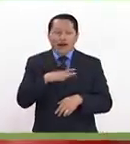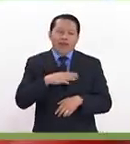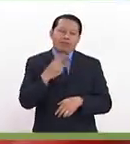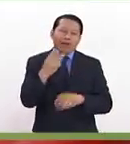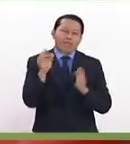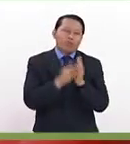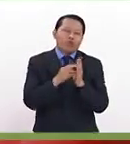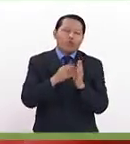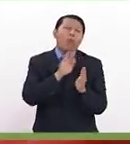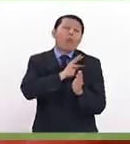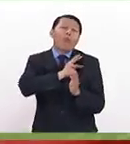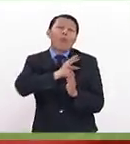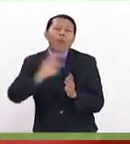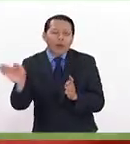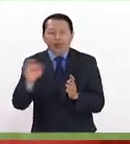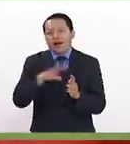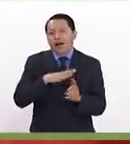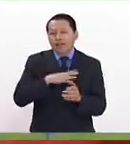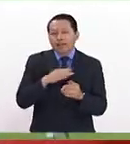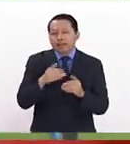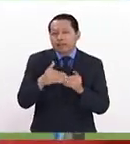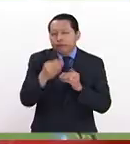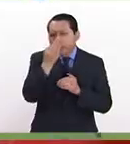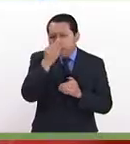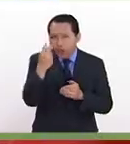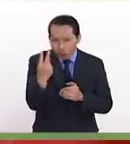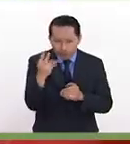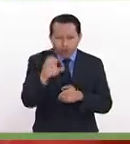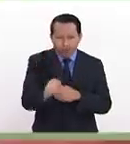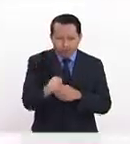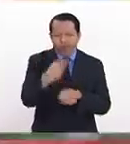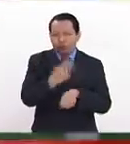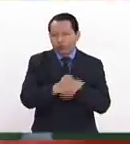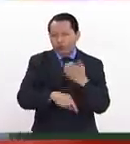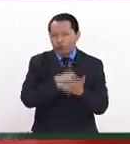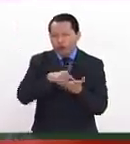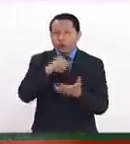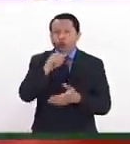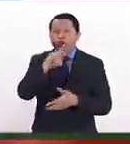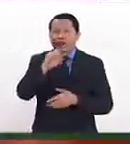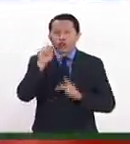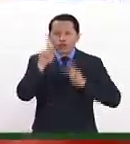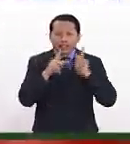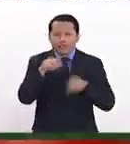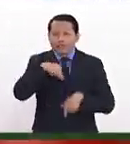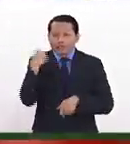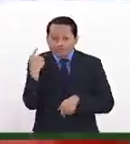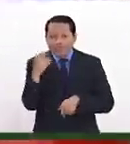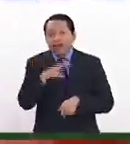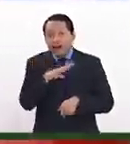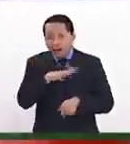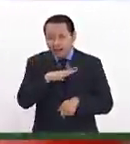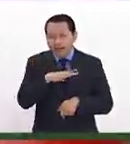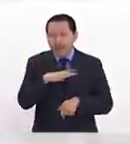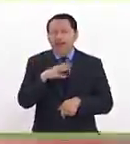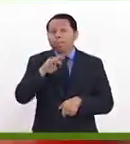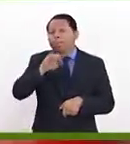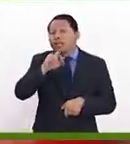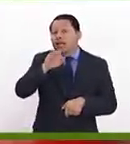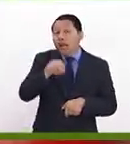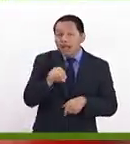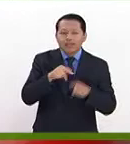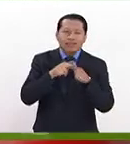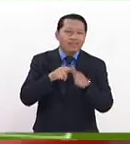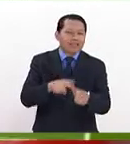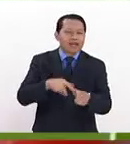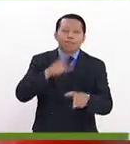que lo hubieran mantenido a 2 del segundo lugar. La Juventus, tras perder como visitante por la mínima ante Sassuolo. Milan sigue